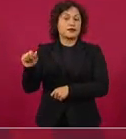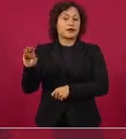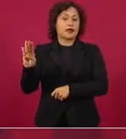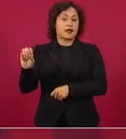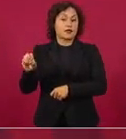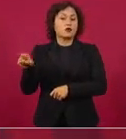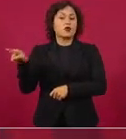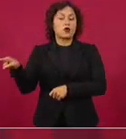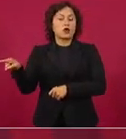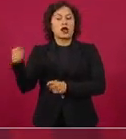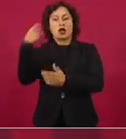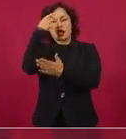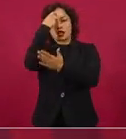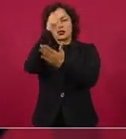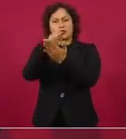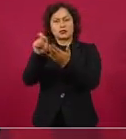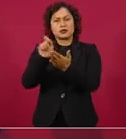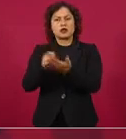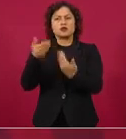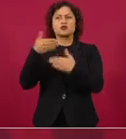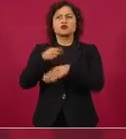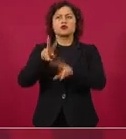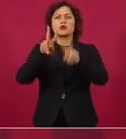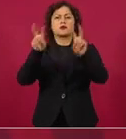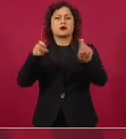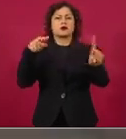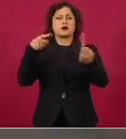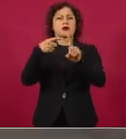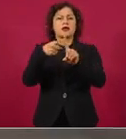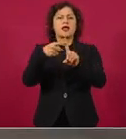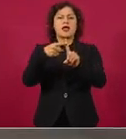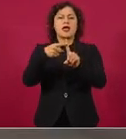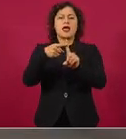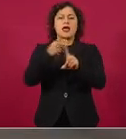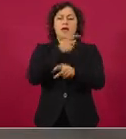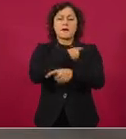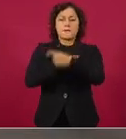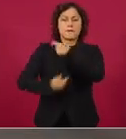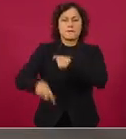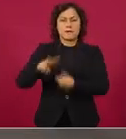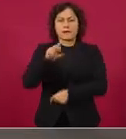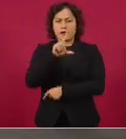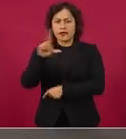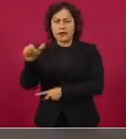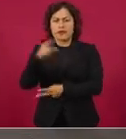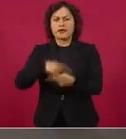escribió sobre Villa, sobre el Che, tiene muchas cosas ahora